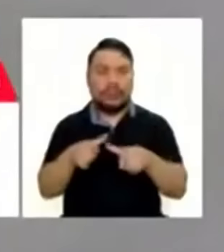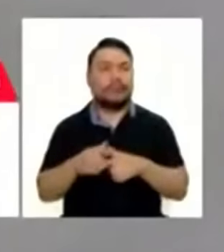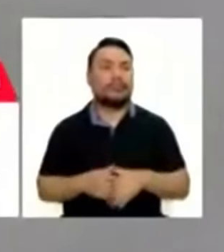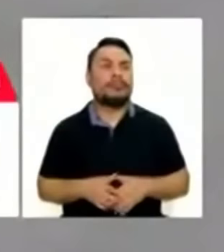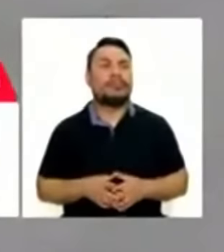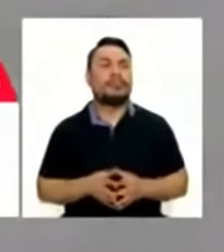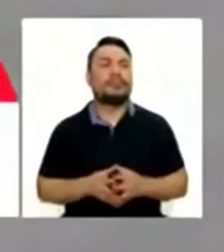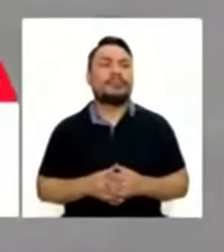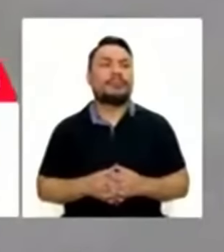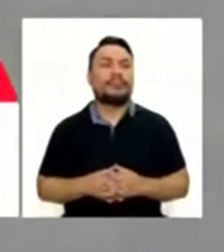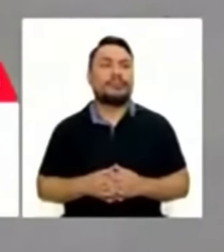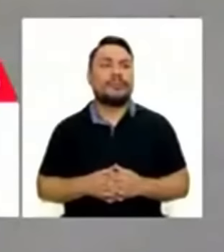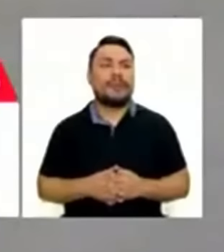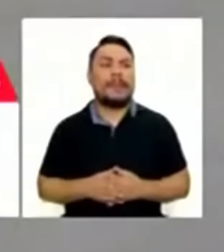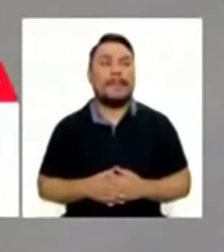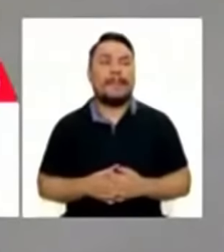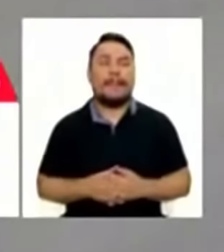operación.